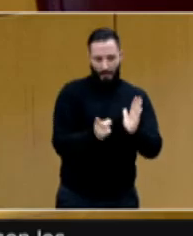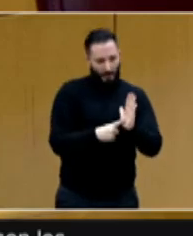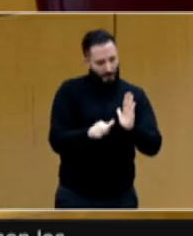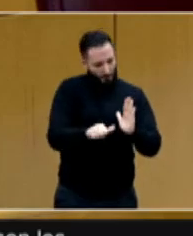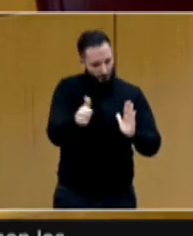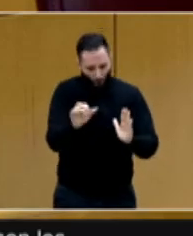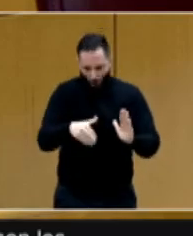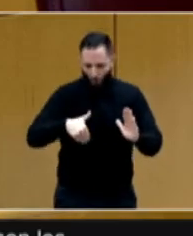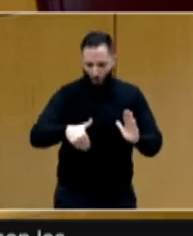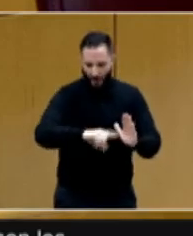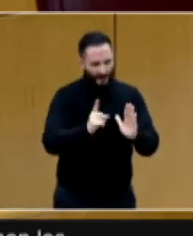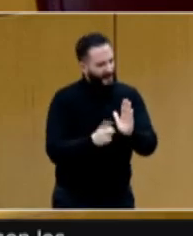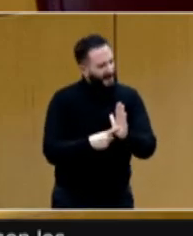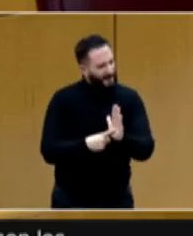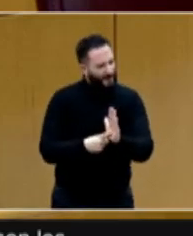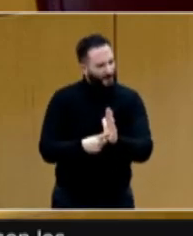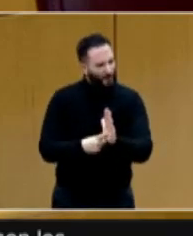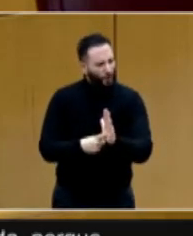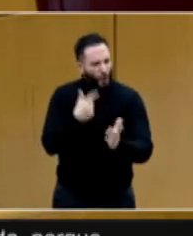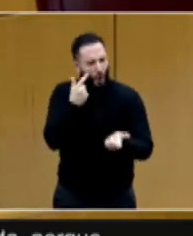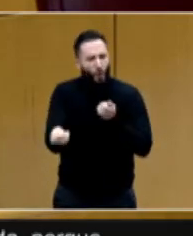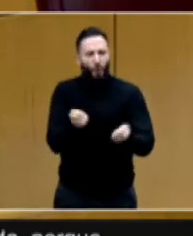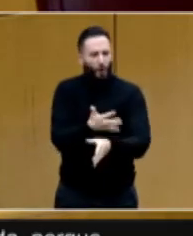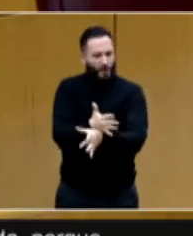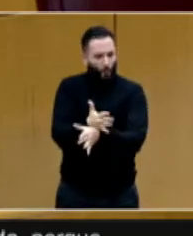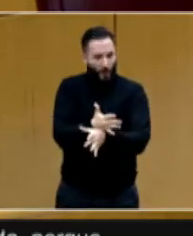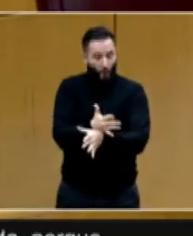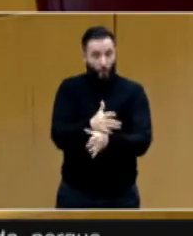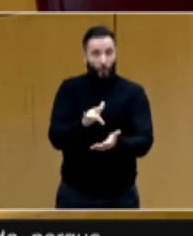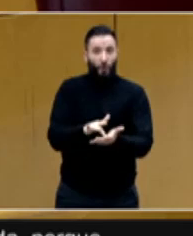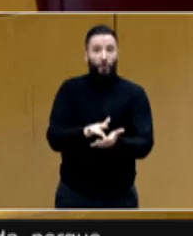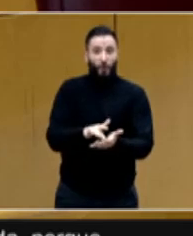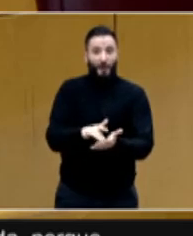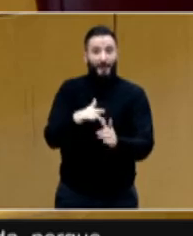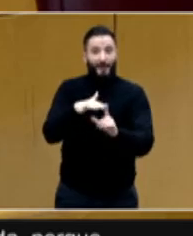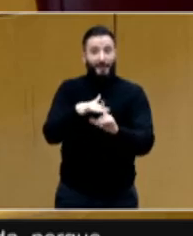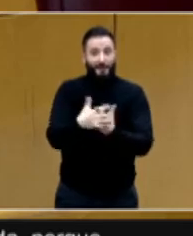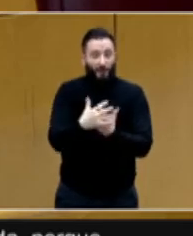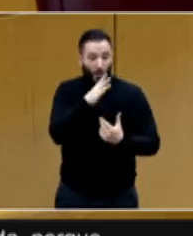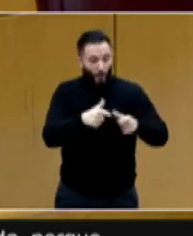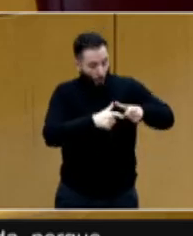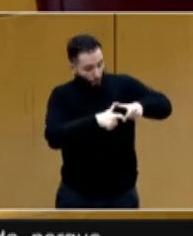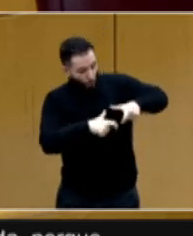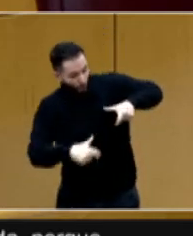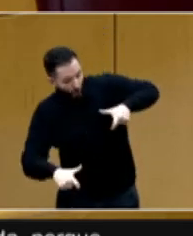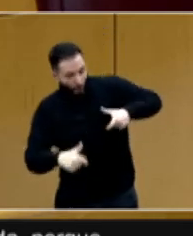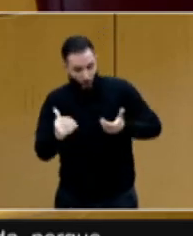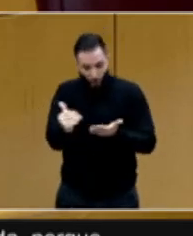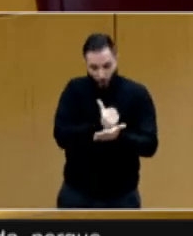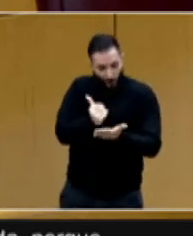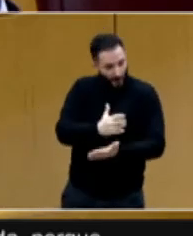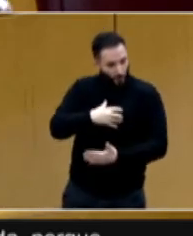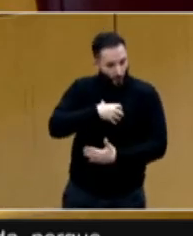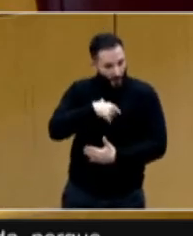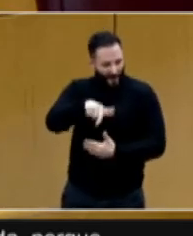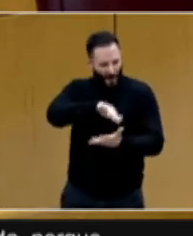de control del juego y ha habido un caso de un cupón que no se ha podido cobrar esto ha sido ahora muy